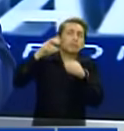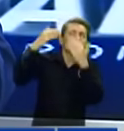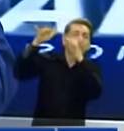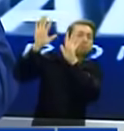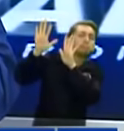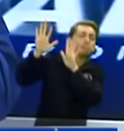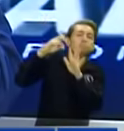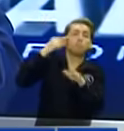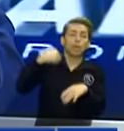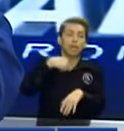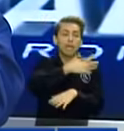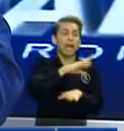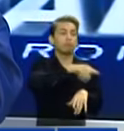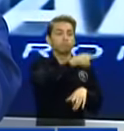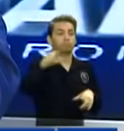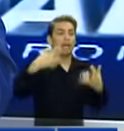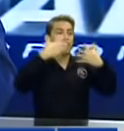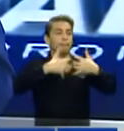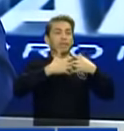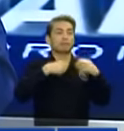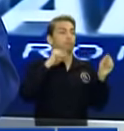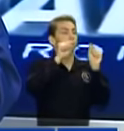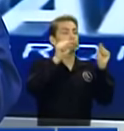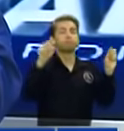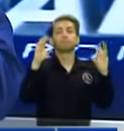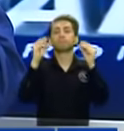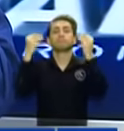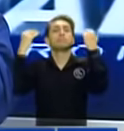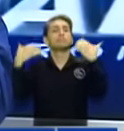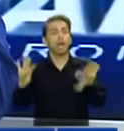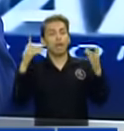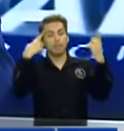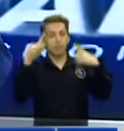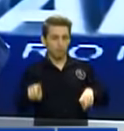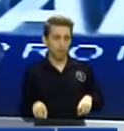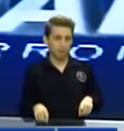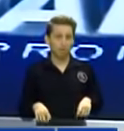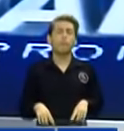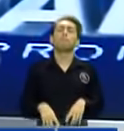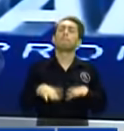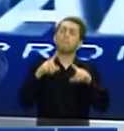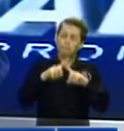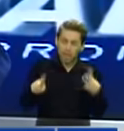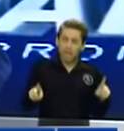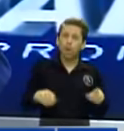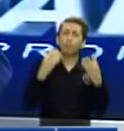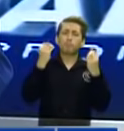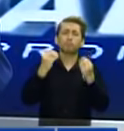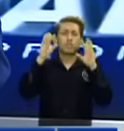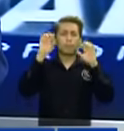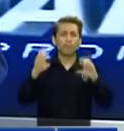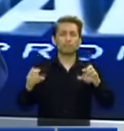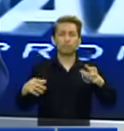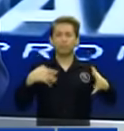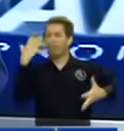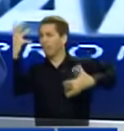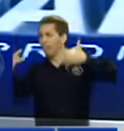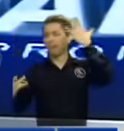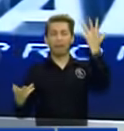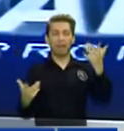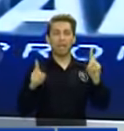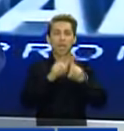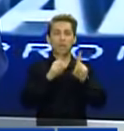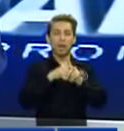cosa. Hay algunas personas que han tratado de hacer un show de esto, tratar de ganar